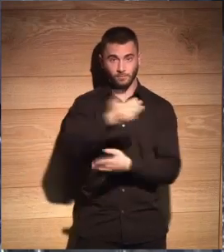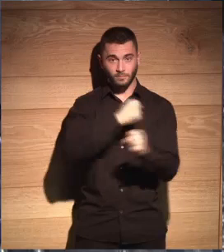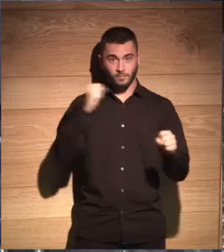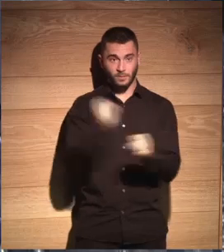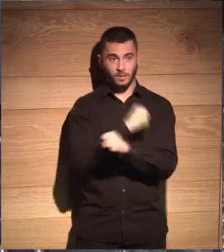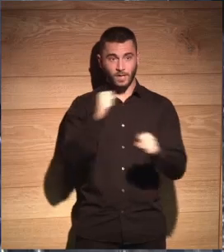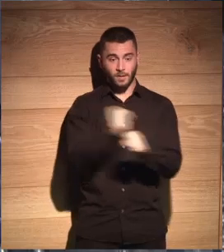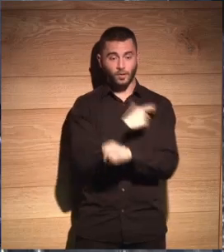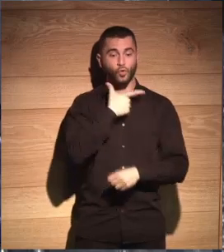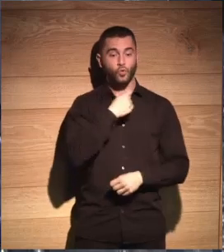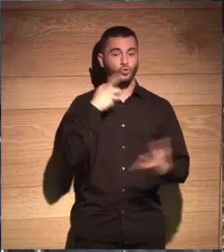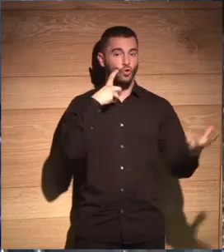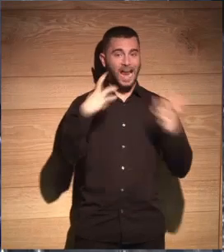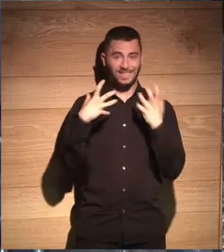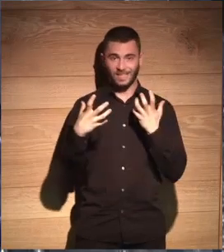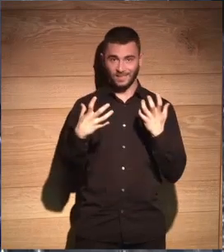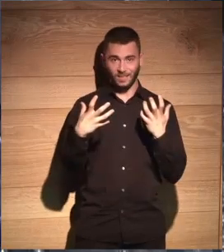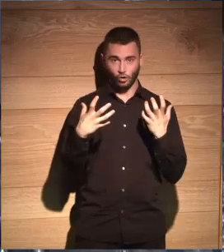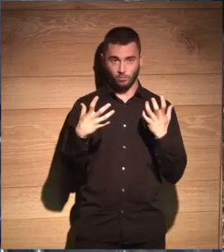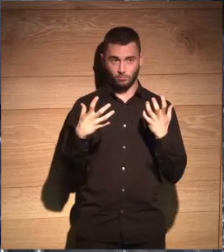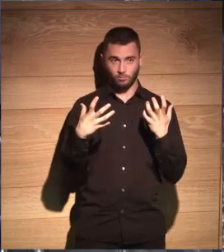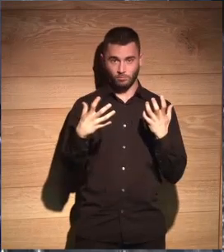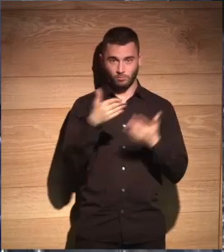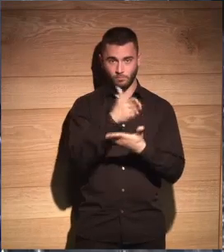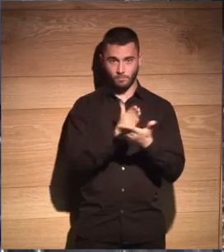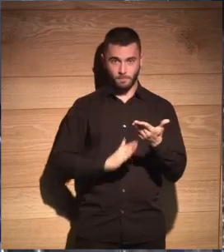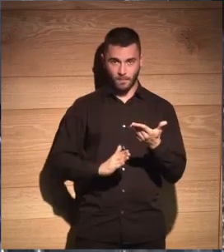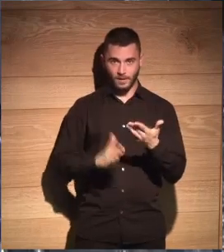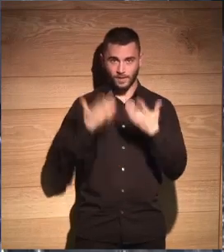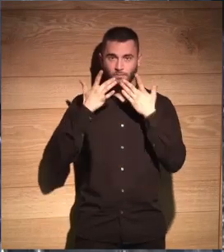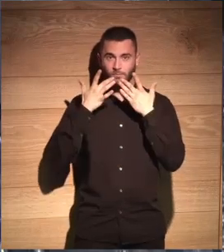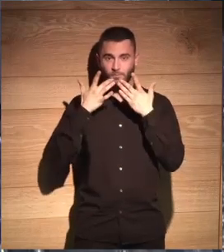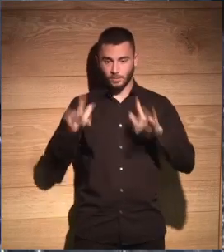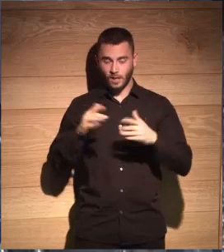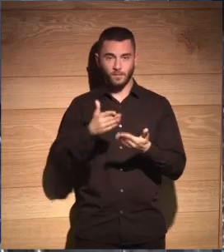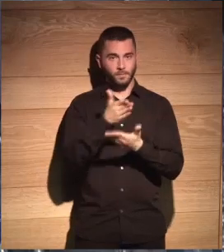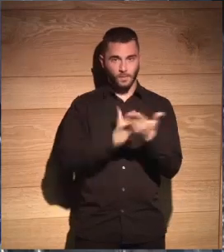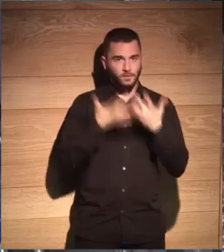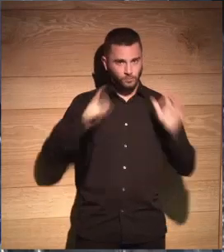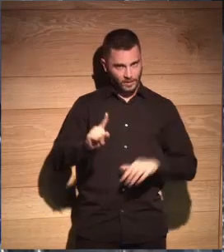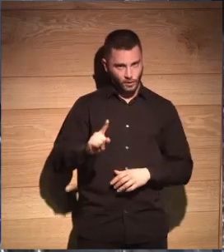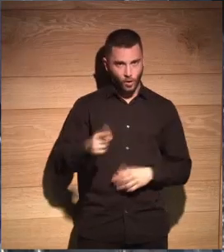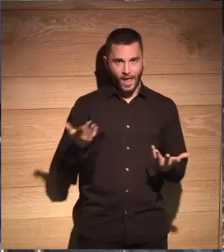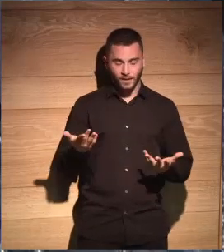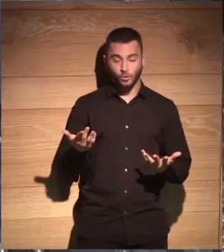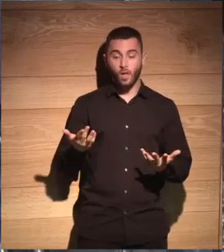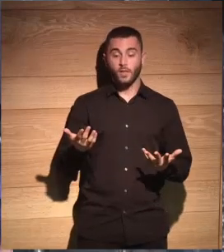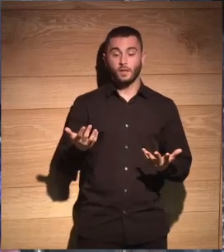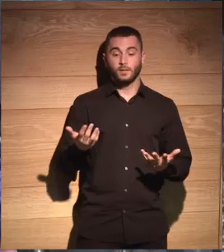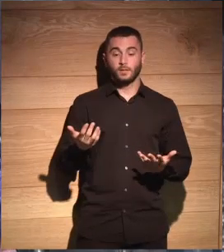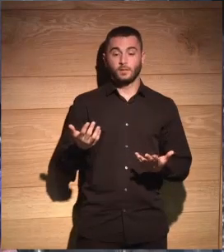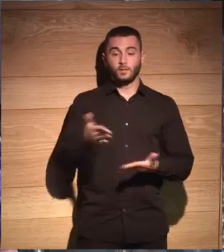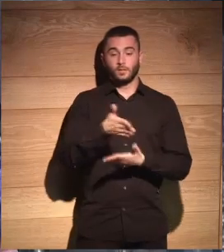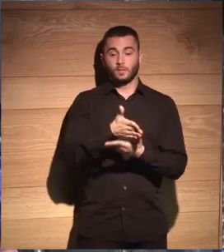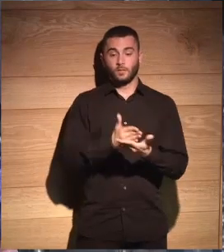un gusto artístico que necesariamente tiene una parte subjetiva y que tienes que dar un margen de confianza y un margen de decir, bueno, tiene